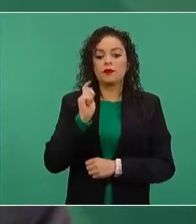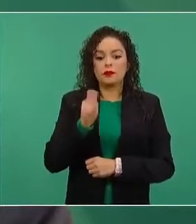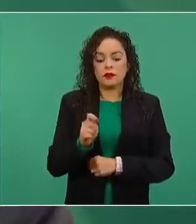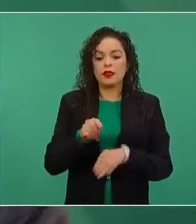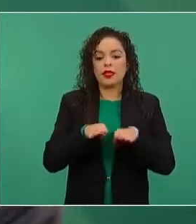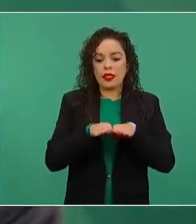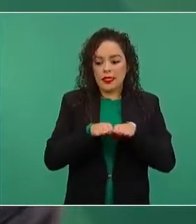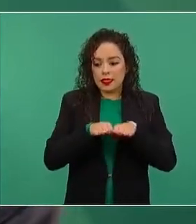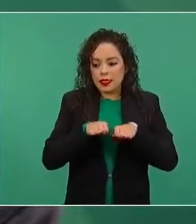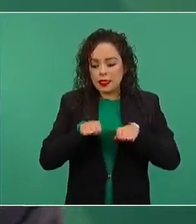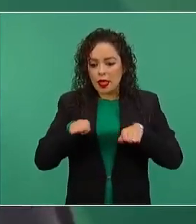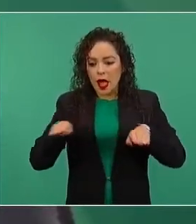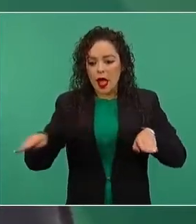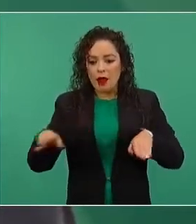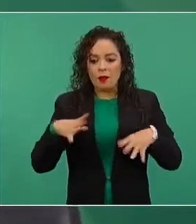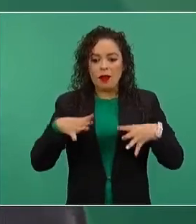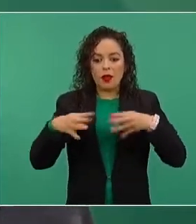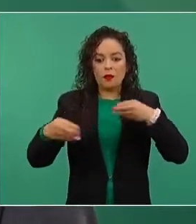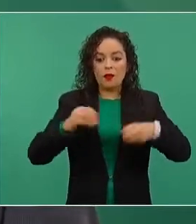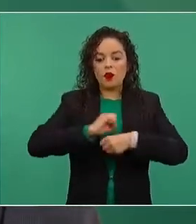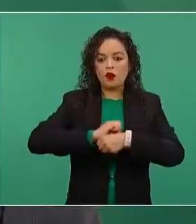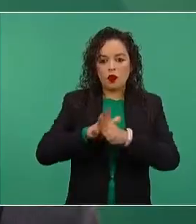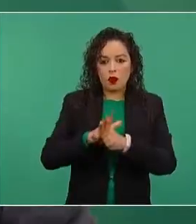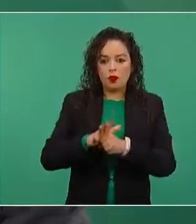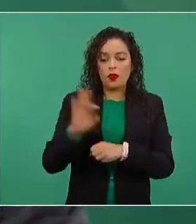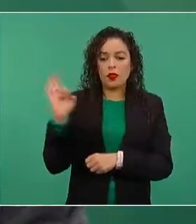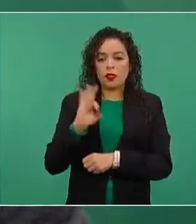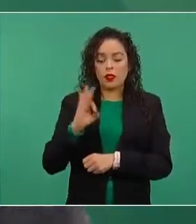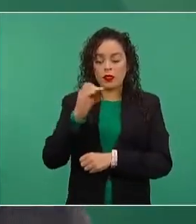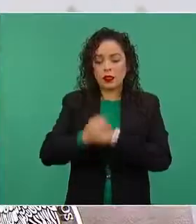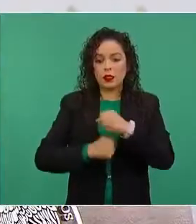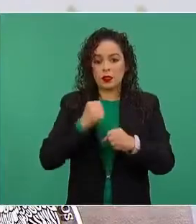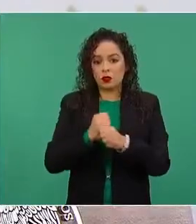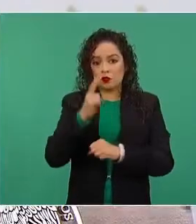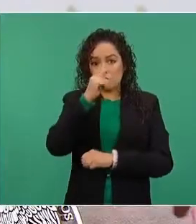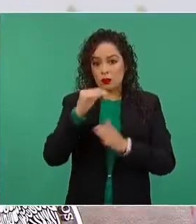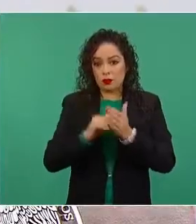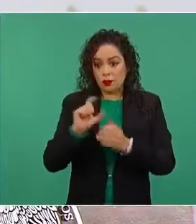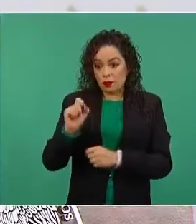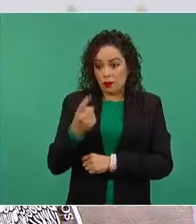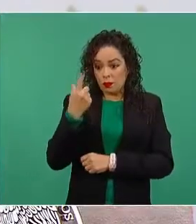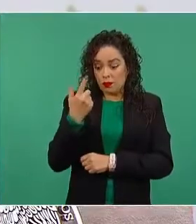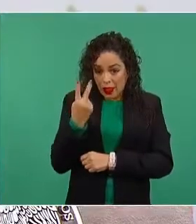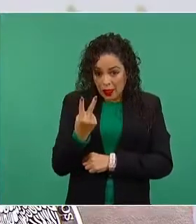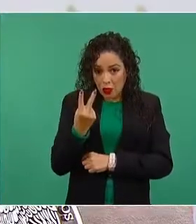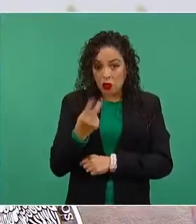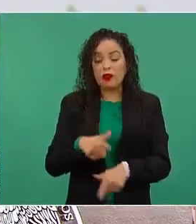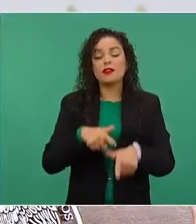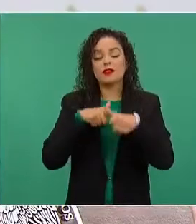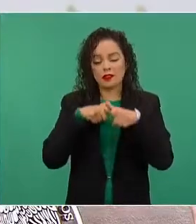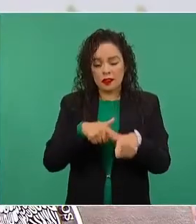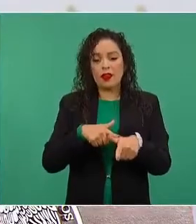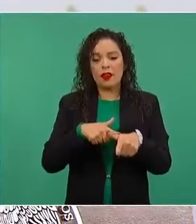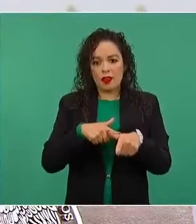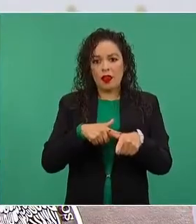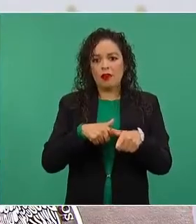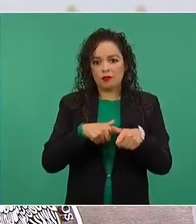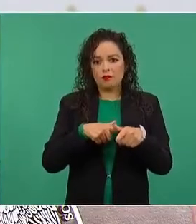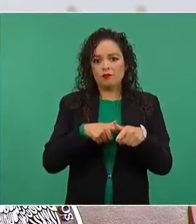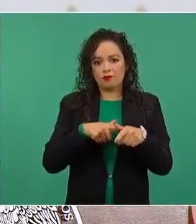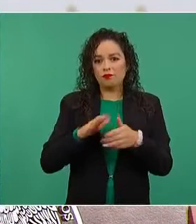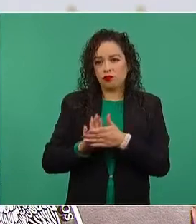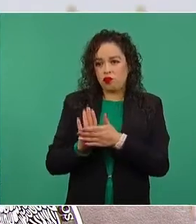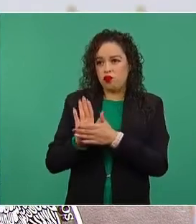de COVID. Es probable que durante todo 2022 sigan altas y bajas en distintas partes del mundo. Finalmente,